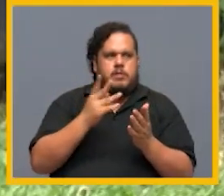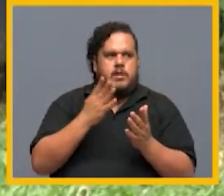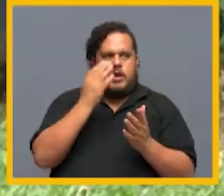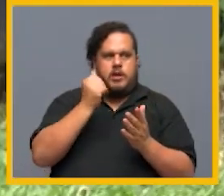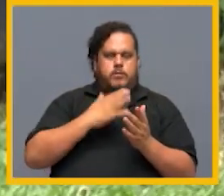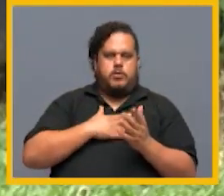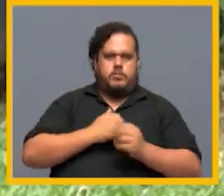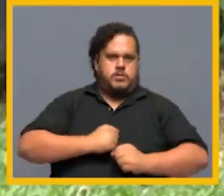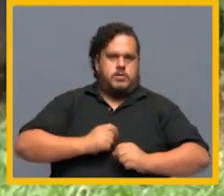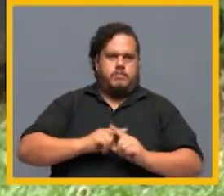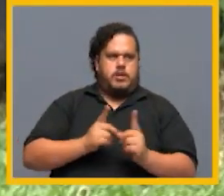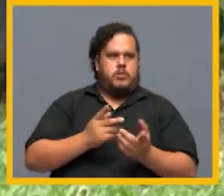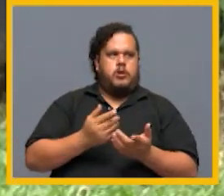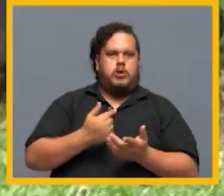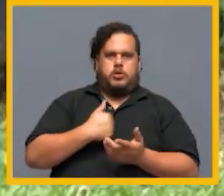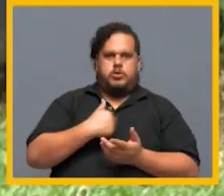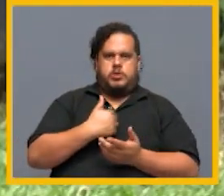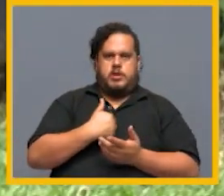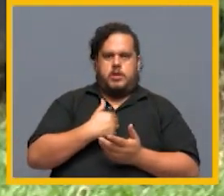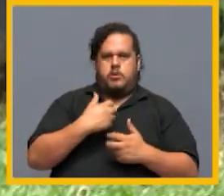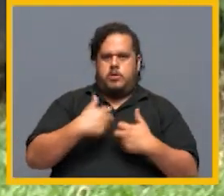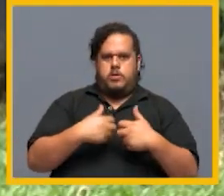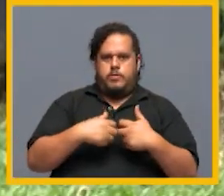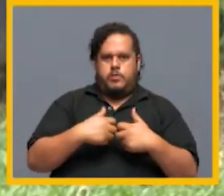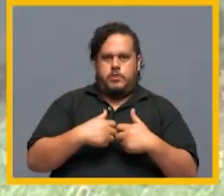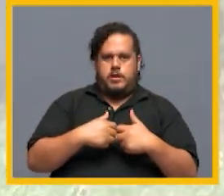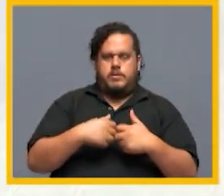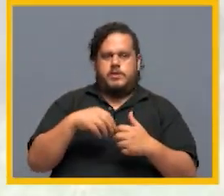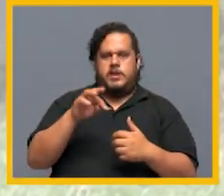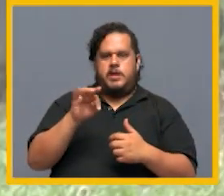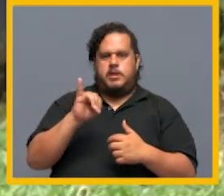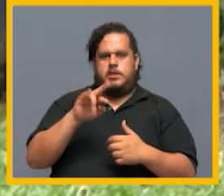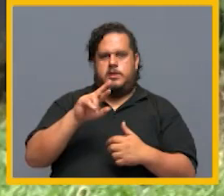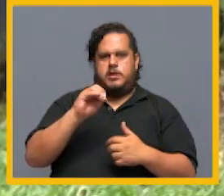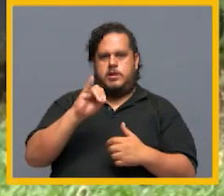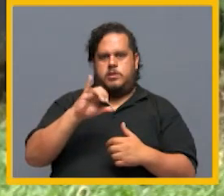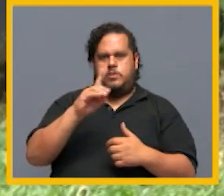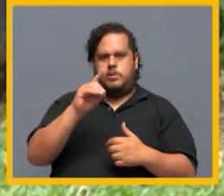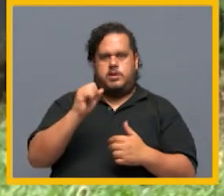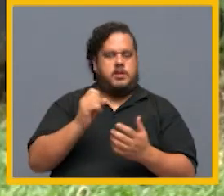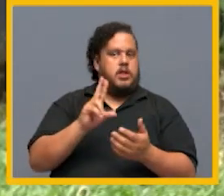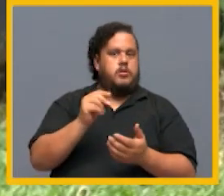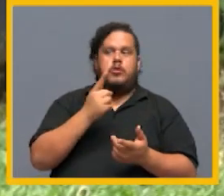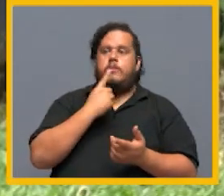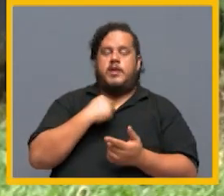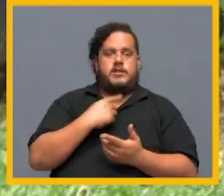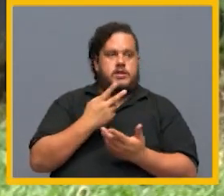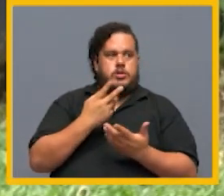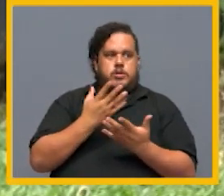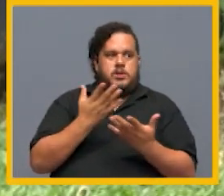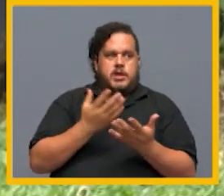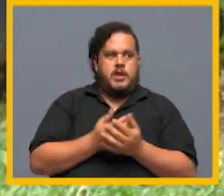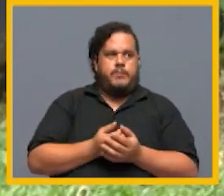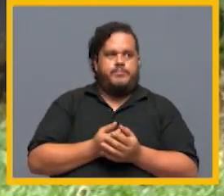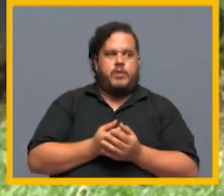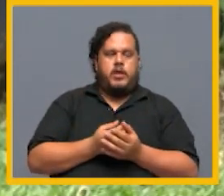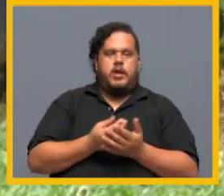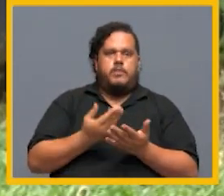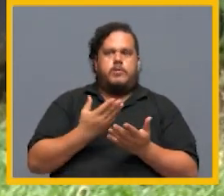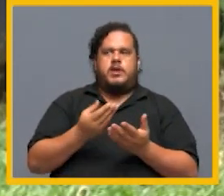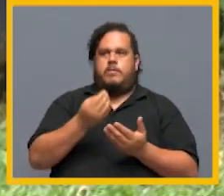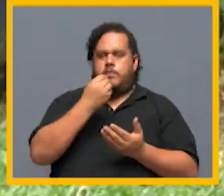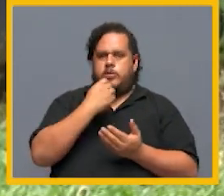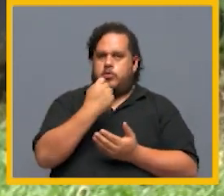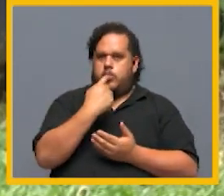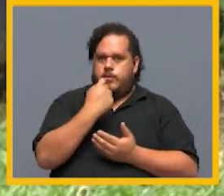conceptura? Pero algunos no saben que yo tengo unos problemas de la tiroides. No me han dicho qué, porque me han puesto con